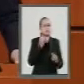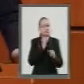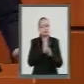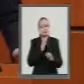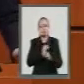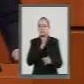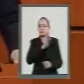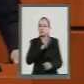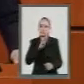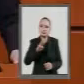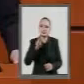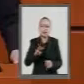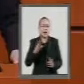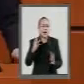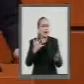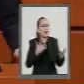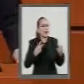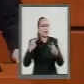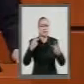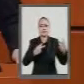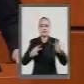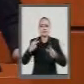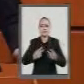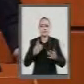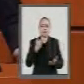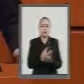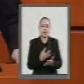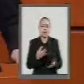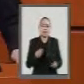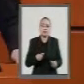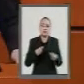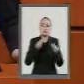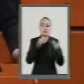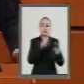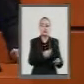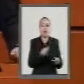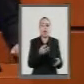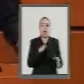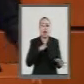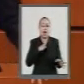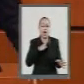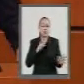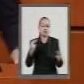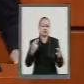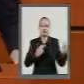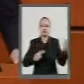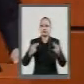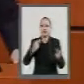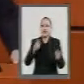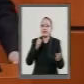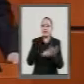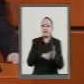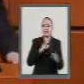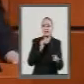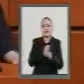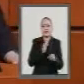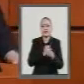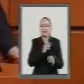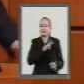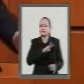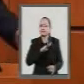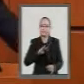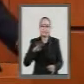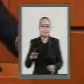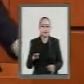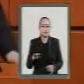ha sucumbido ante la oferta o el ofrecimiento de una fama efímera que dan las redes, se